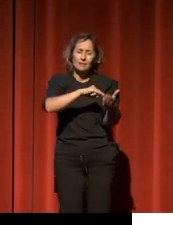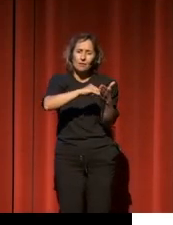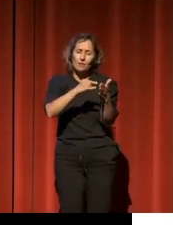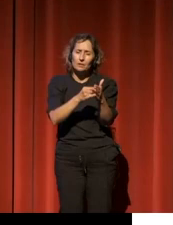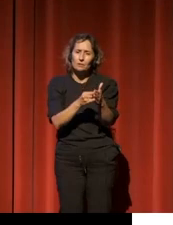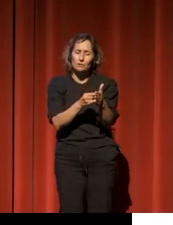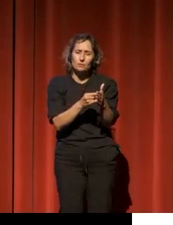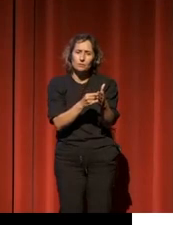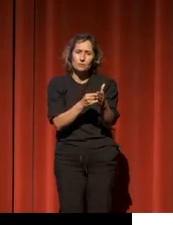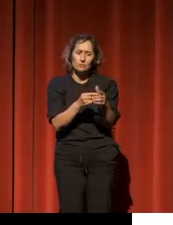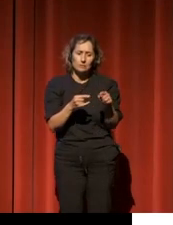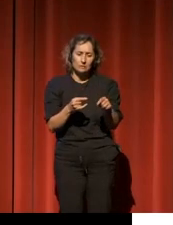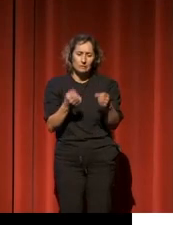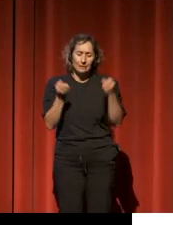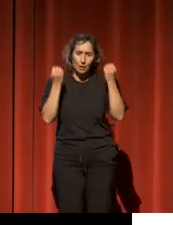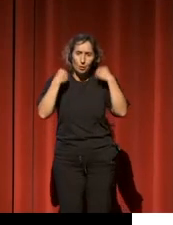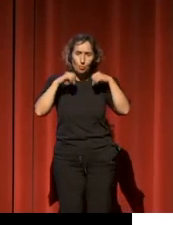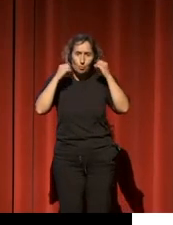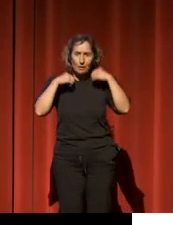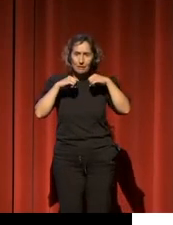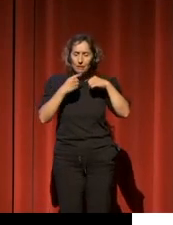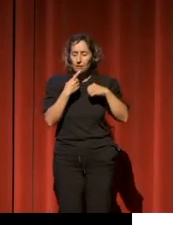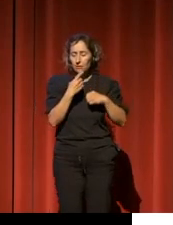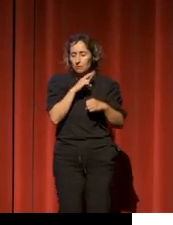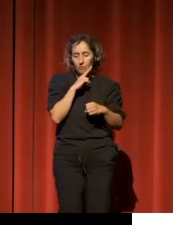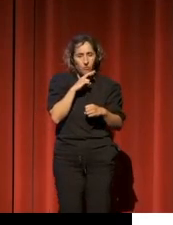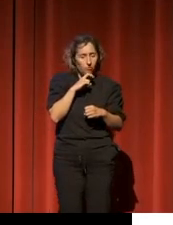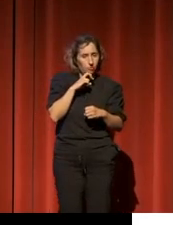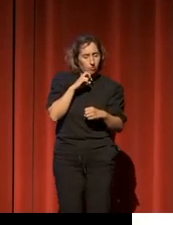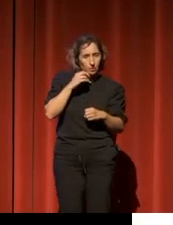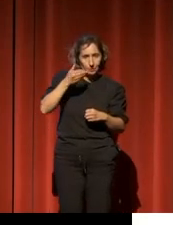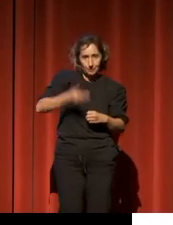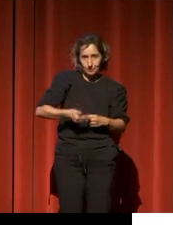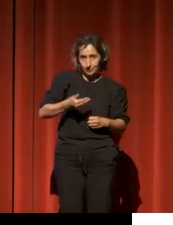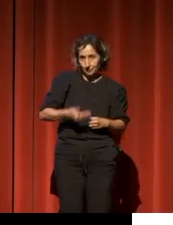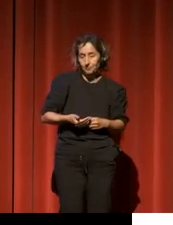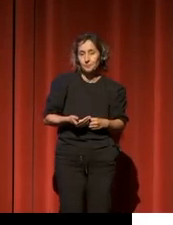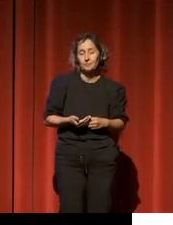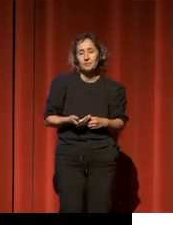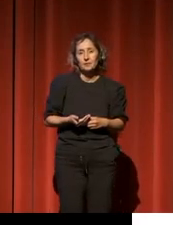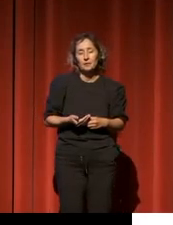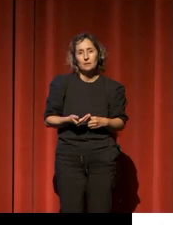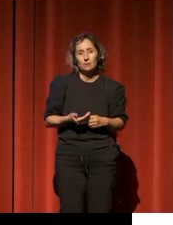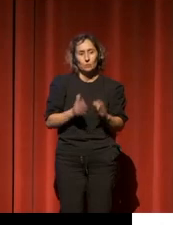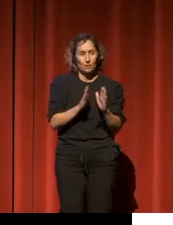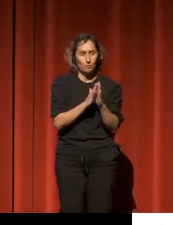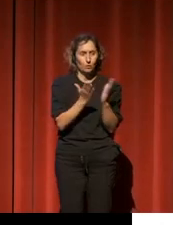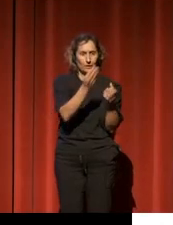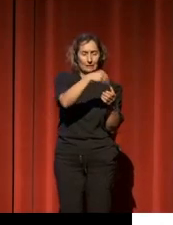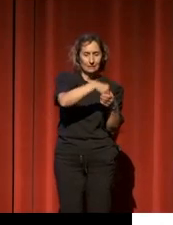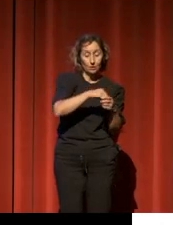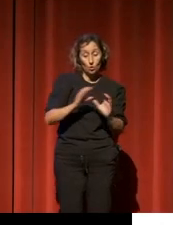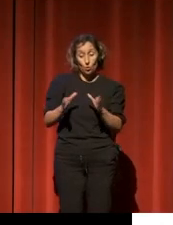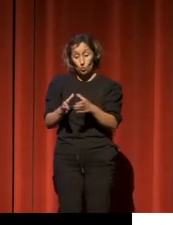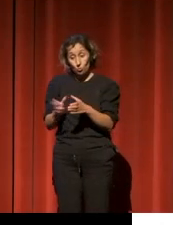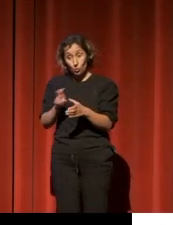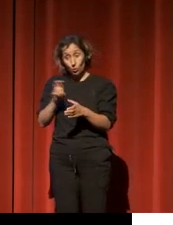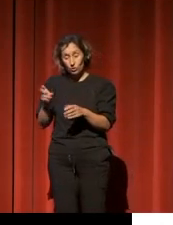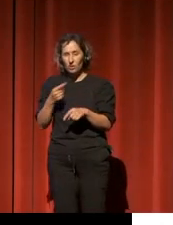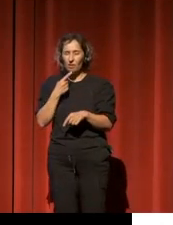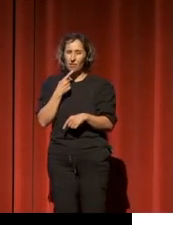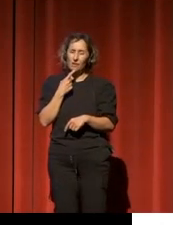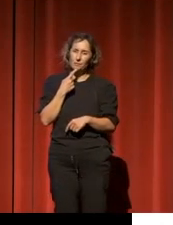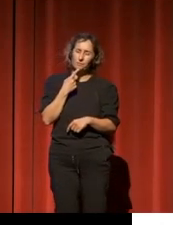valor estas prácticas en las que están eh incluidas las bibliotecas y otro grupo que se